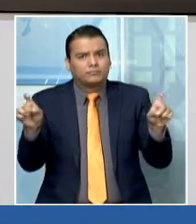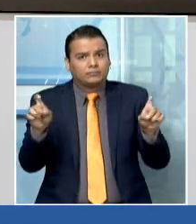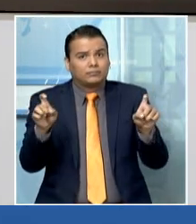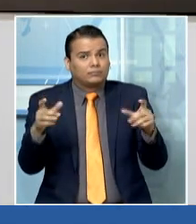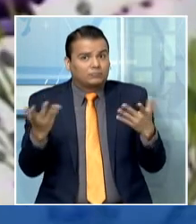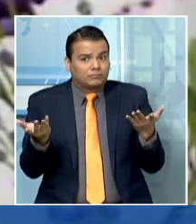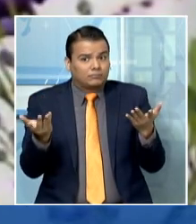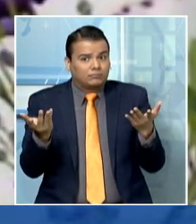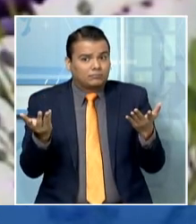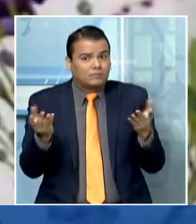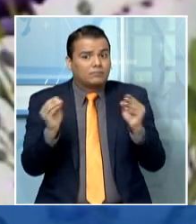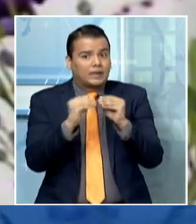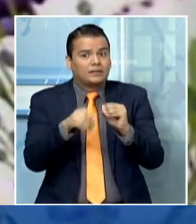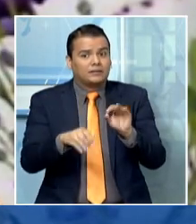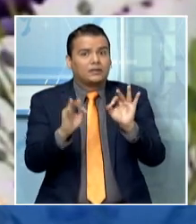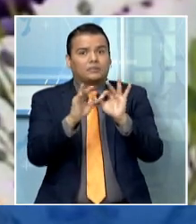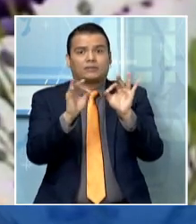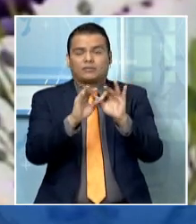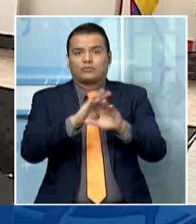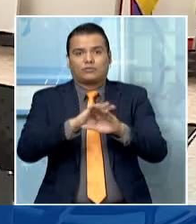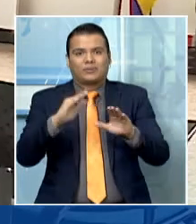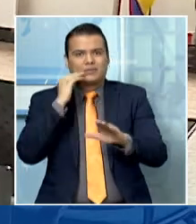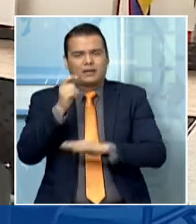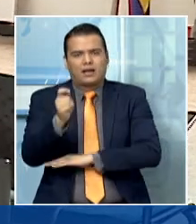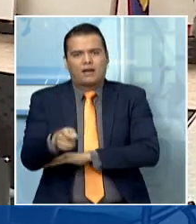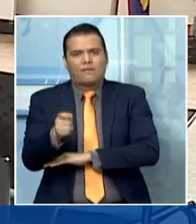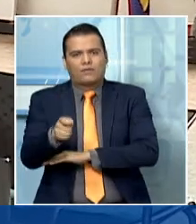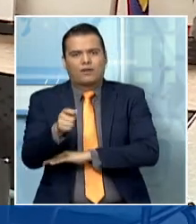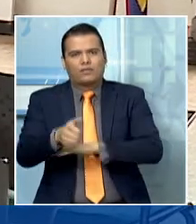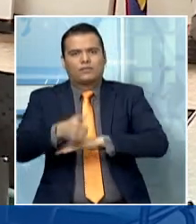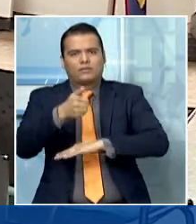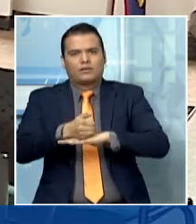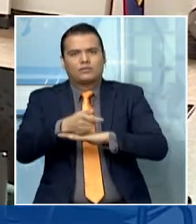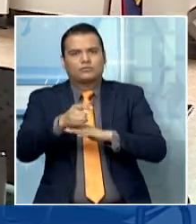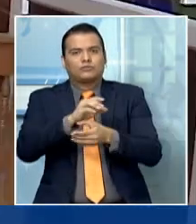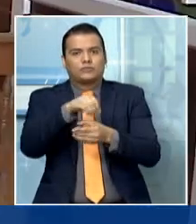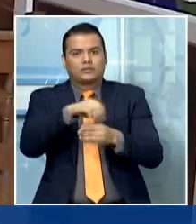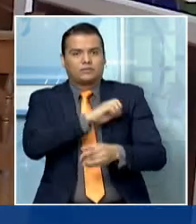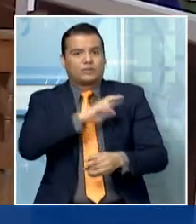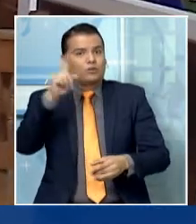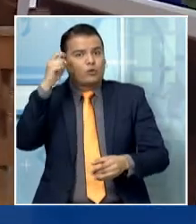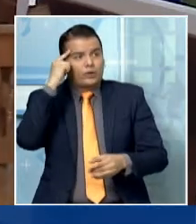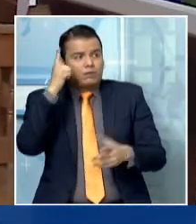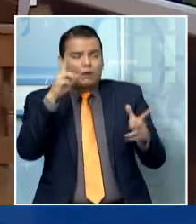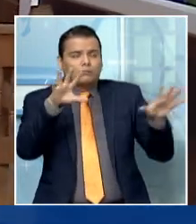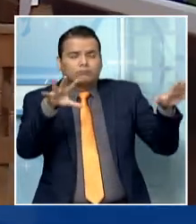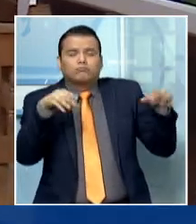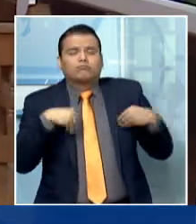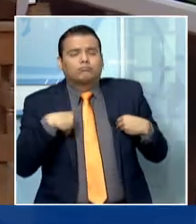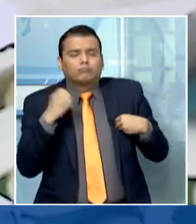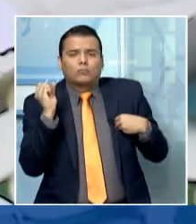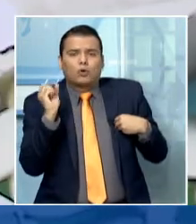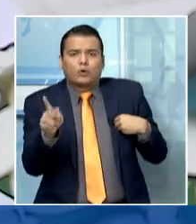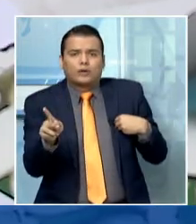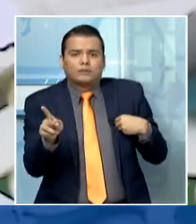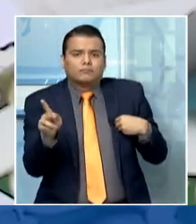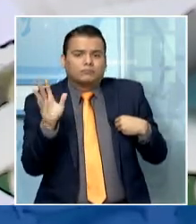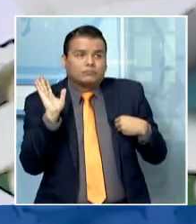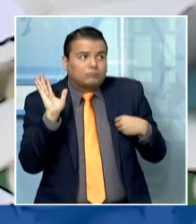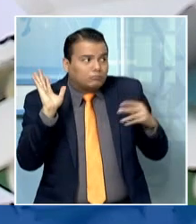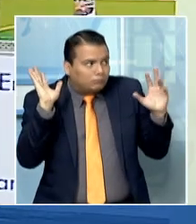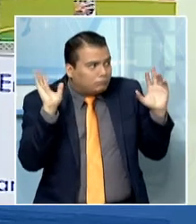realizar más misas ante este fallo la directora jurídica de la gobernación aseguró que la entidad acatará esta determinación somos